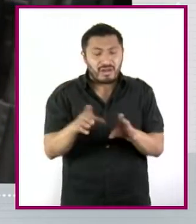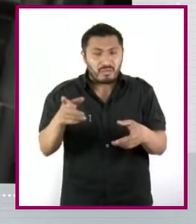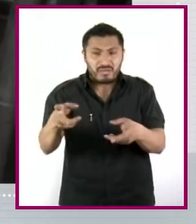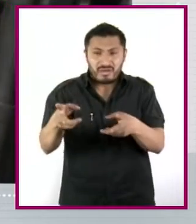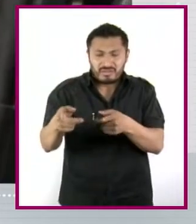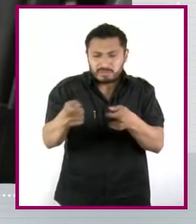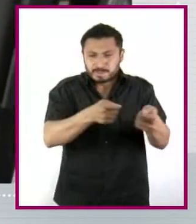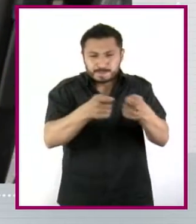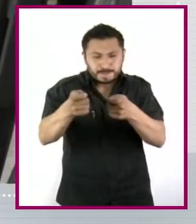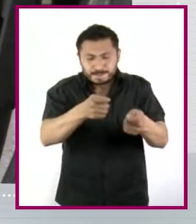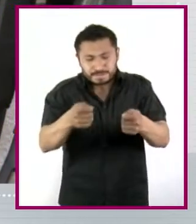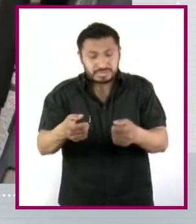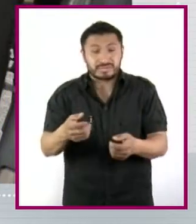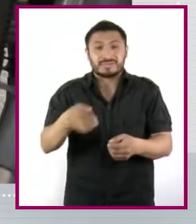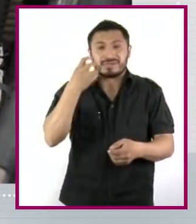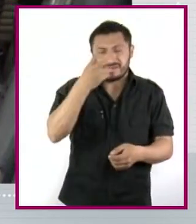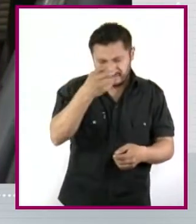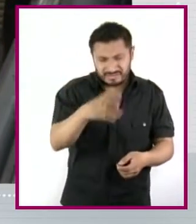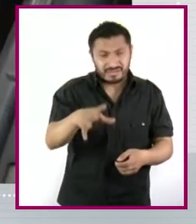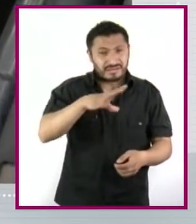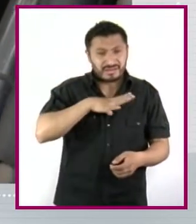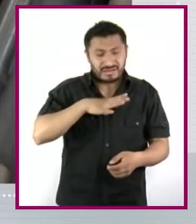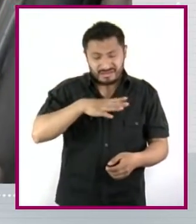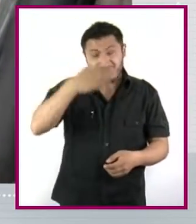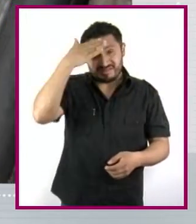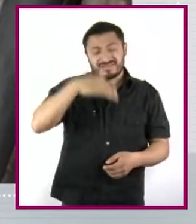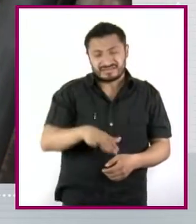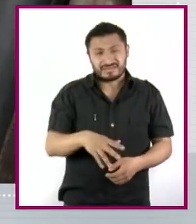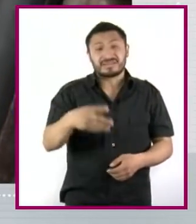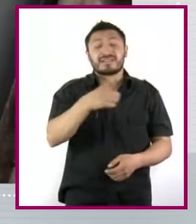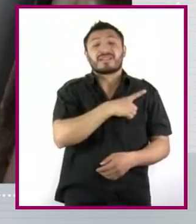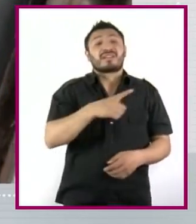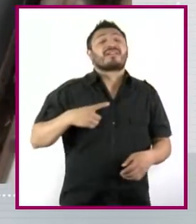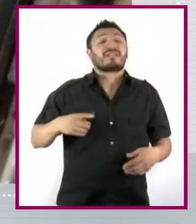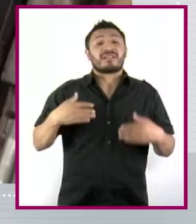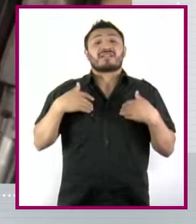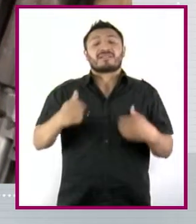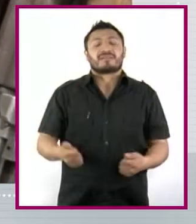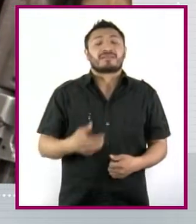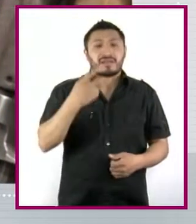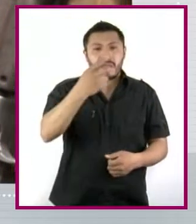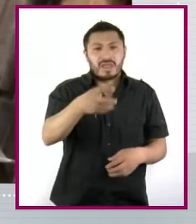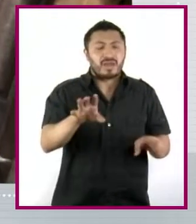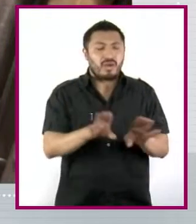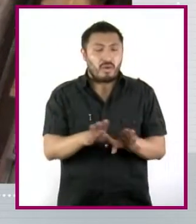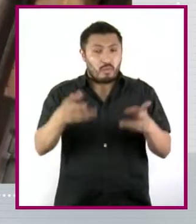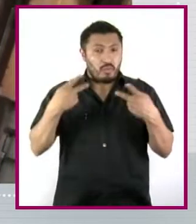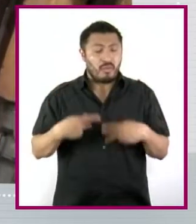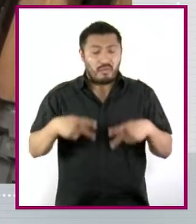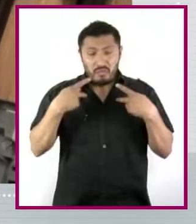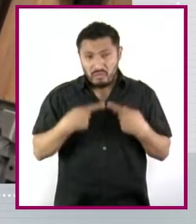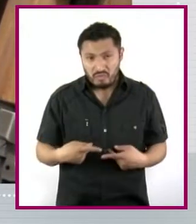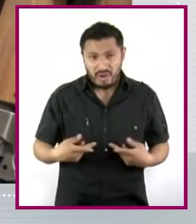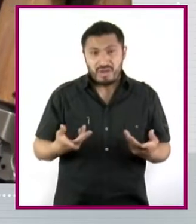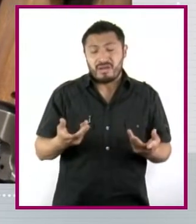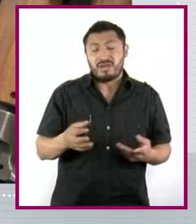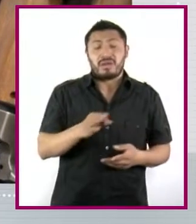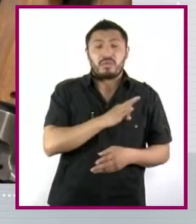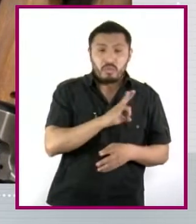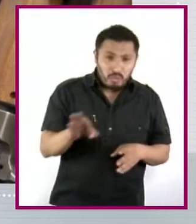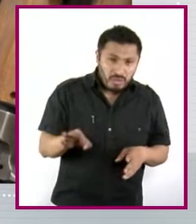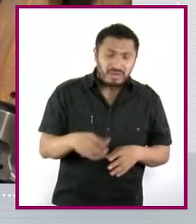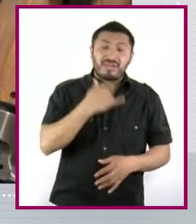Eso está presente y debemos de entender que pues, son personas que también pueden